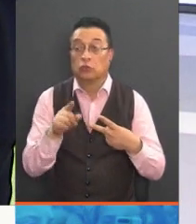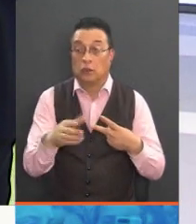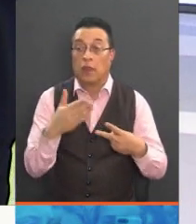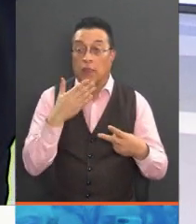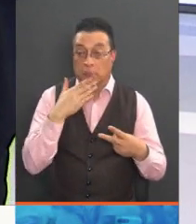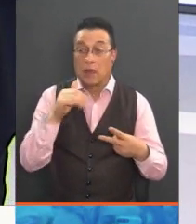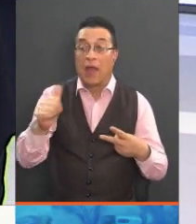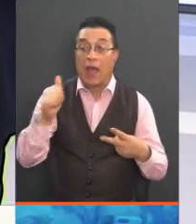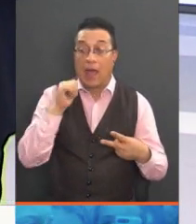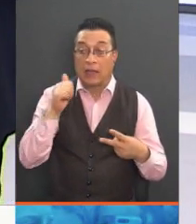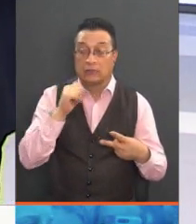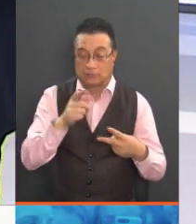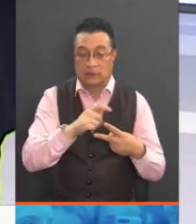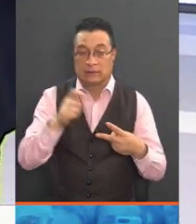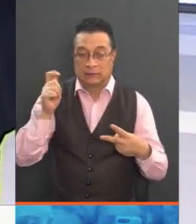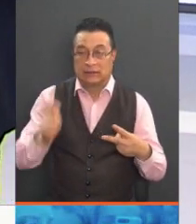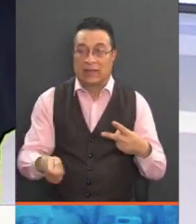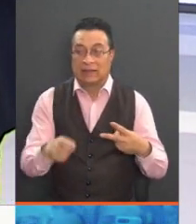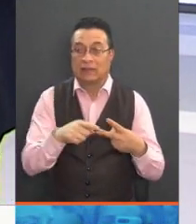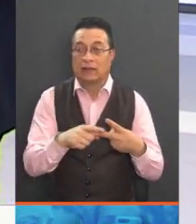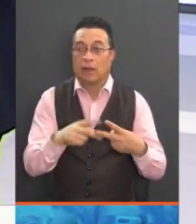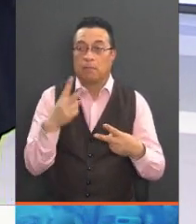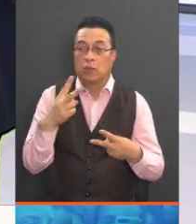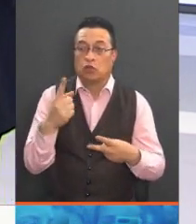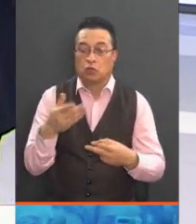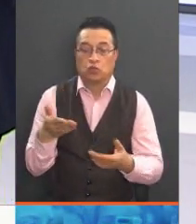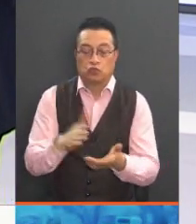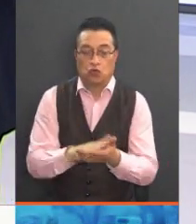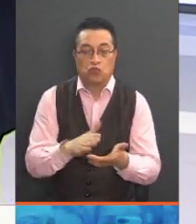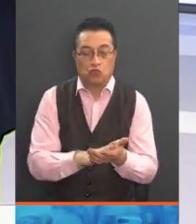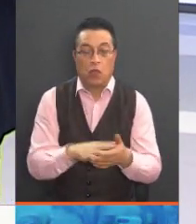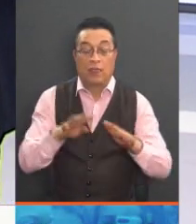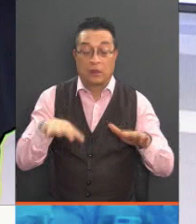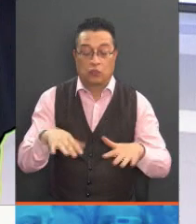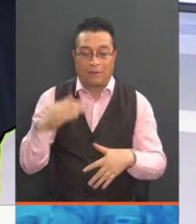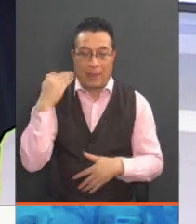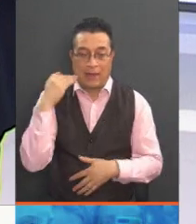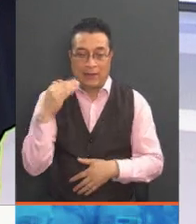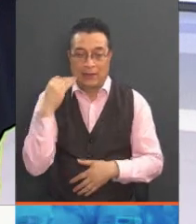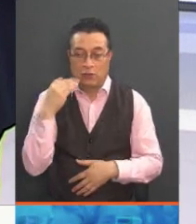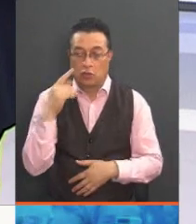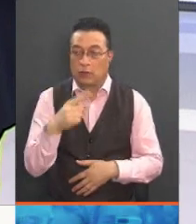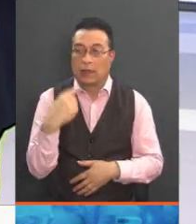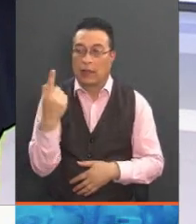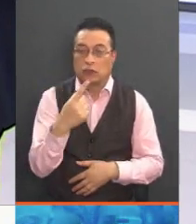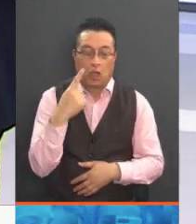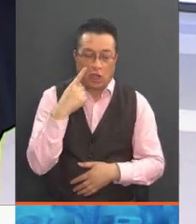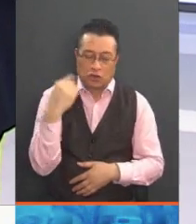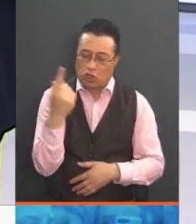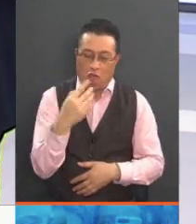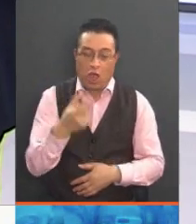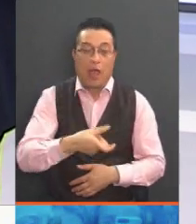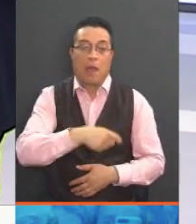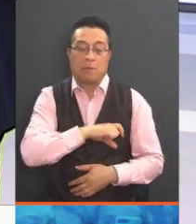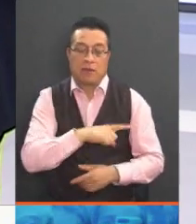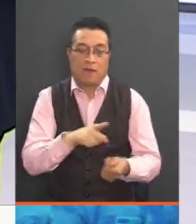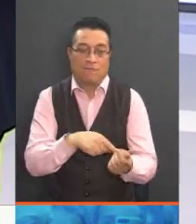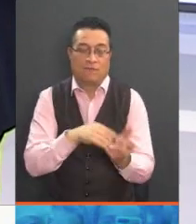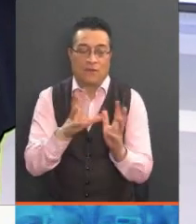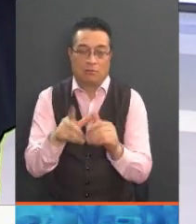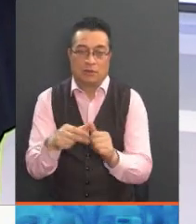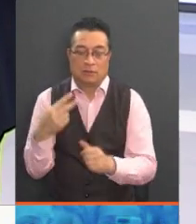ayer, Uvalde, en Texas. 21 fallecidos, 19 niños. Casi todos de origen hispano, casi todos